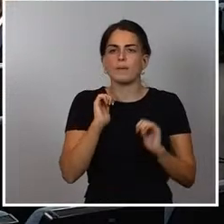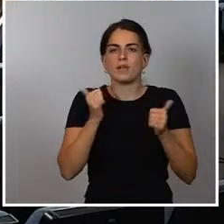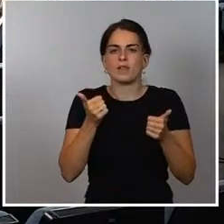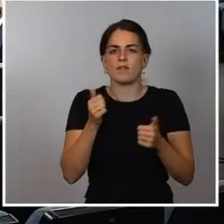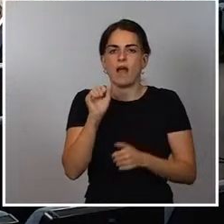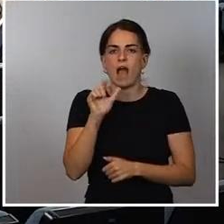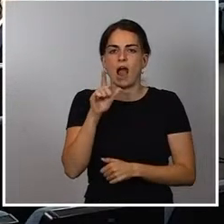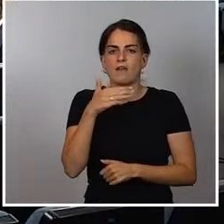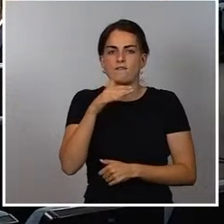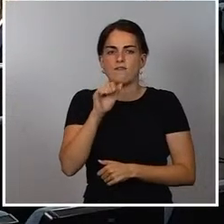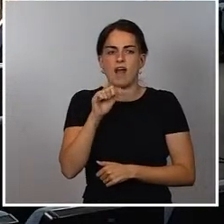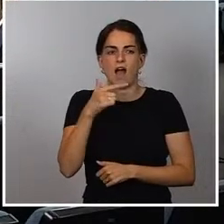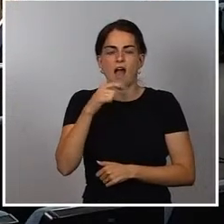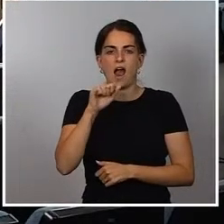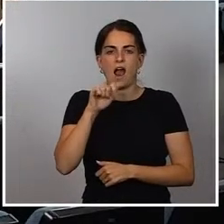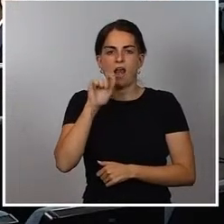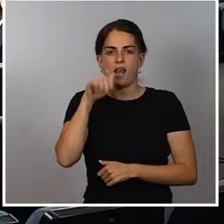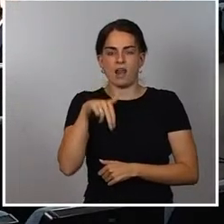española